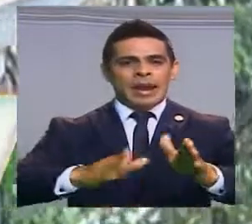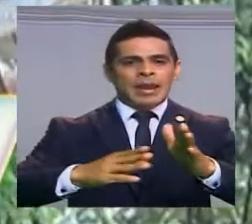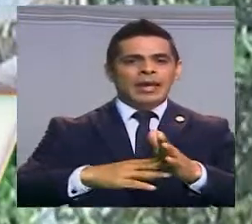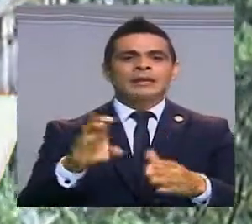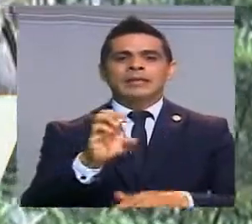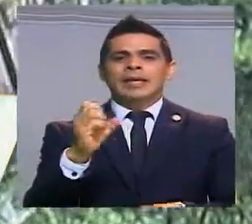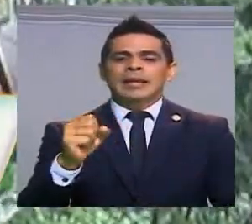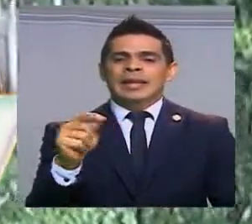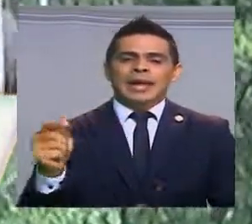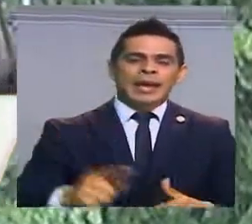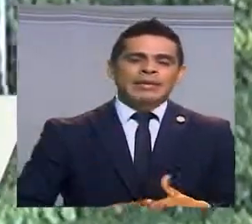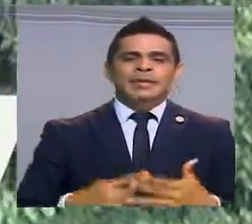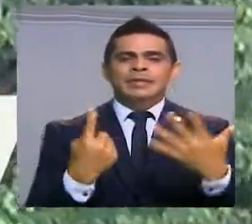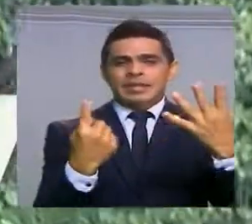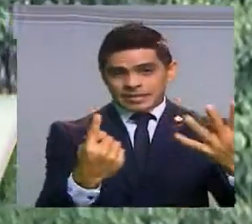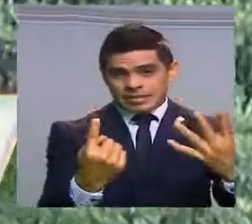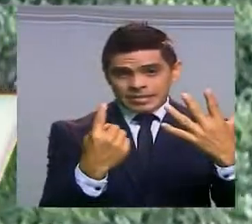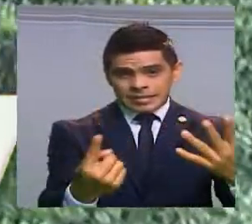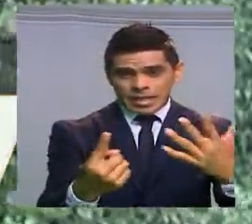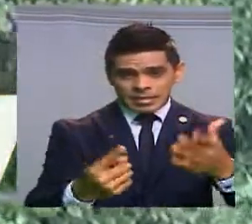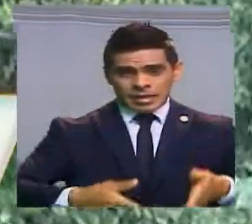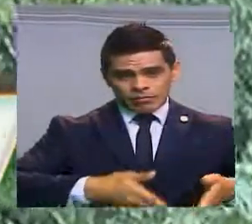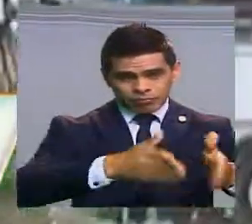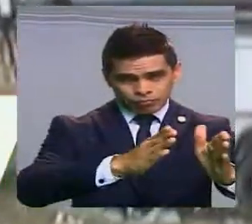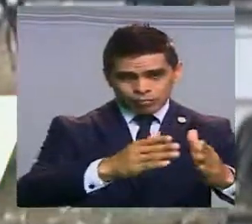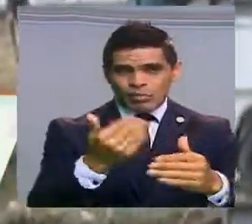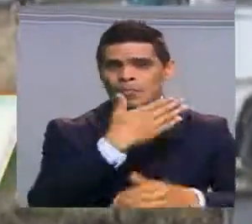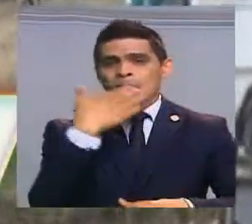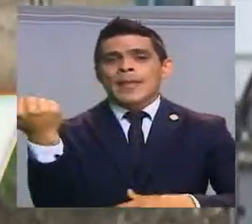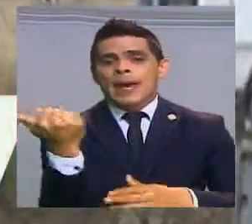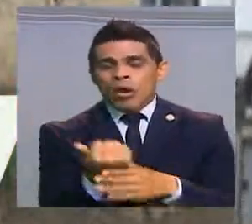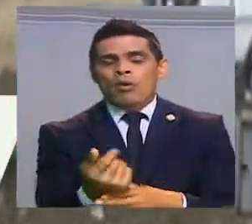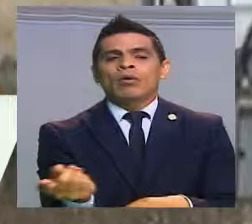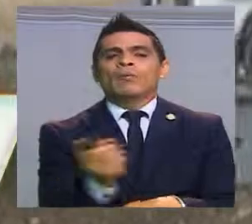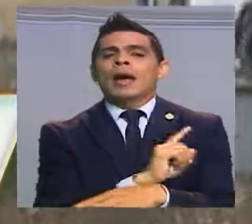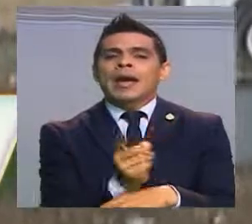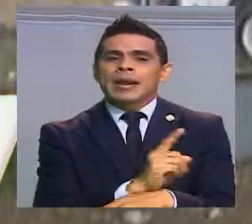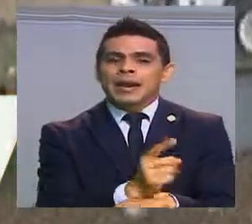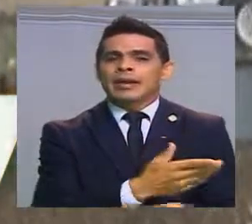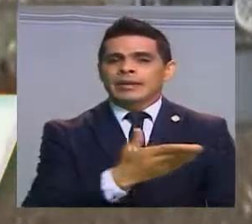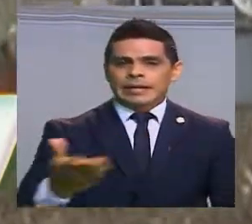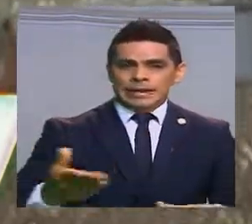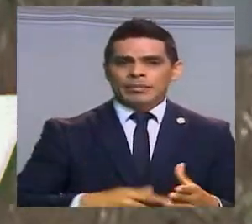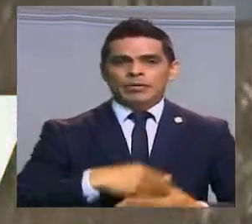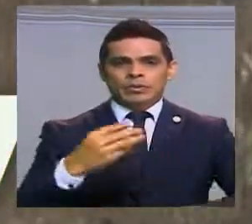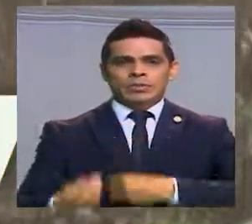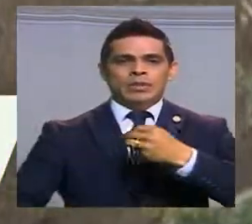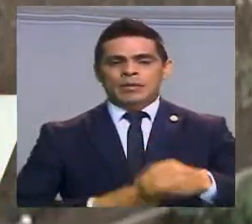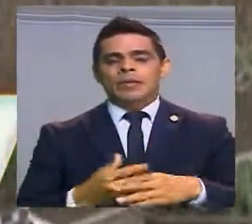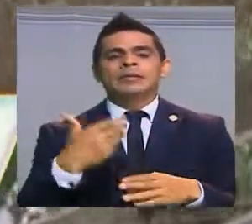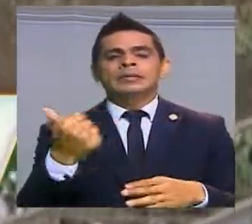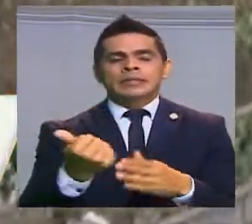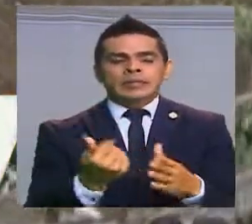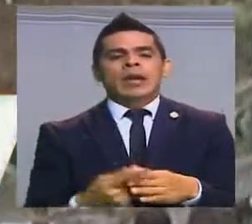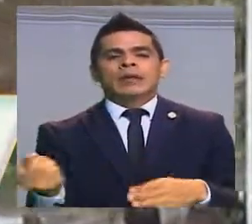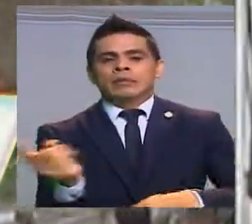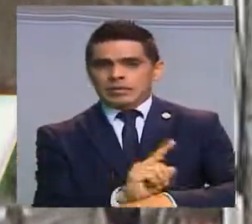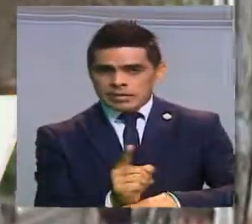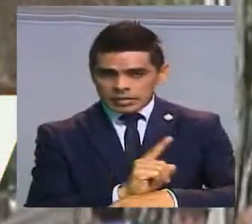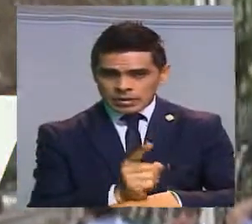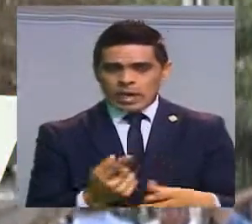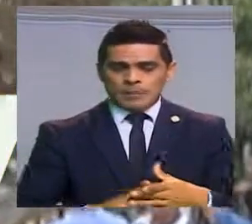decir, seis canales que nos va a permitir una fluidez de vehículos con mayor facilidad, mayor prontitud,